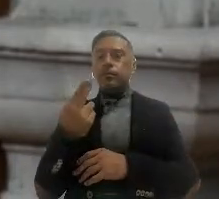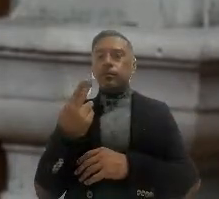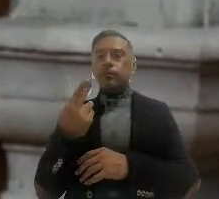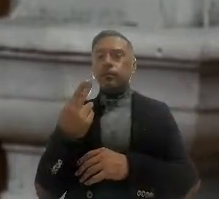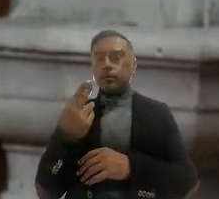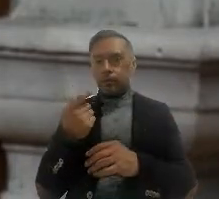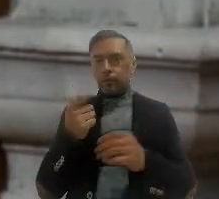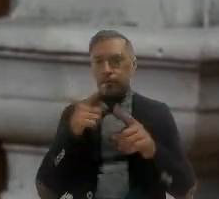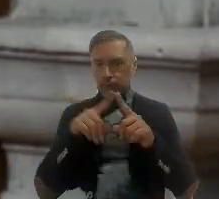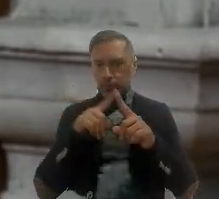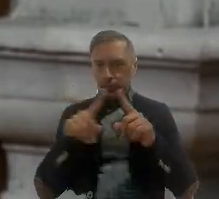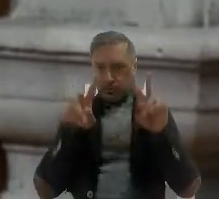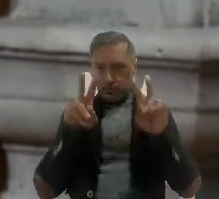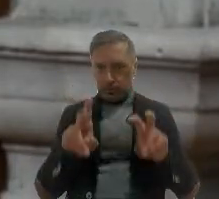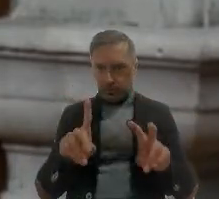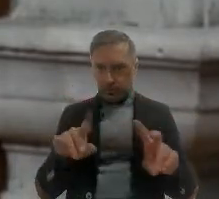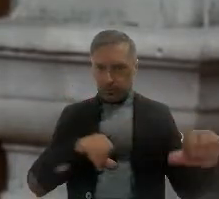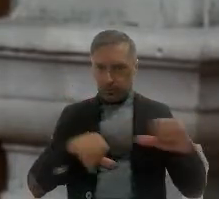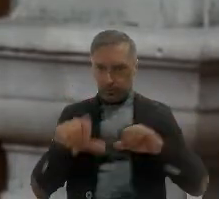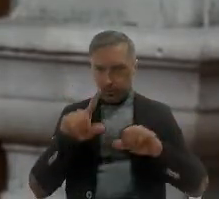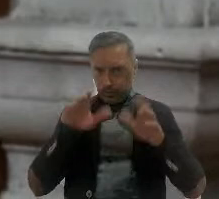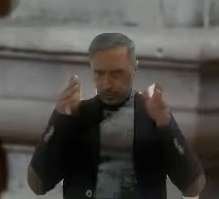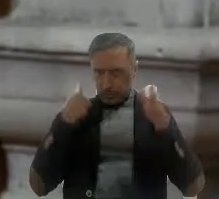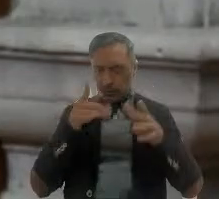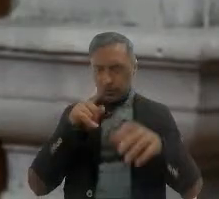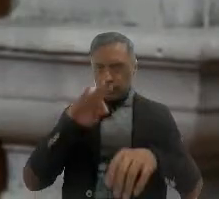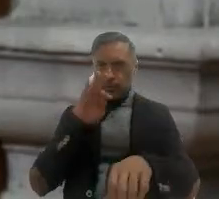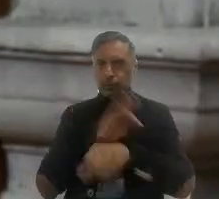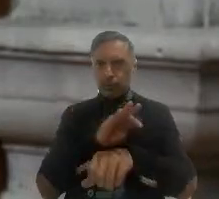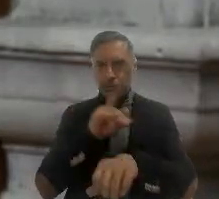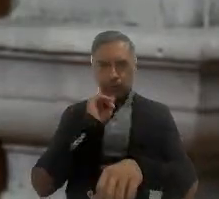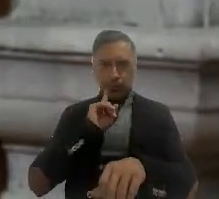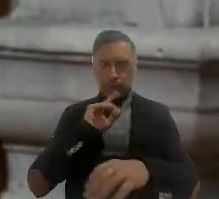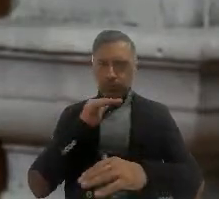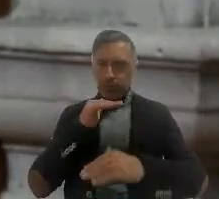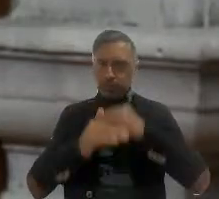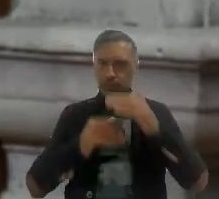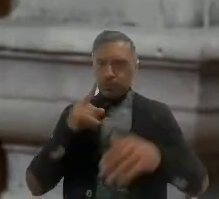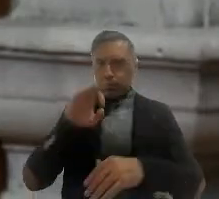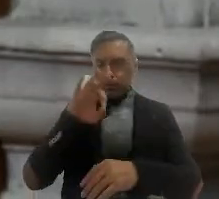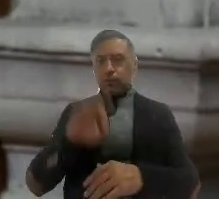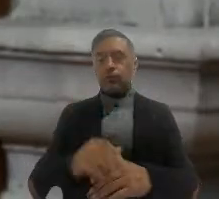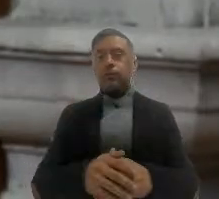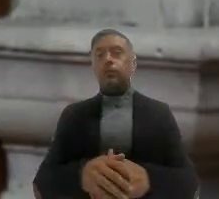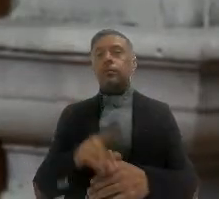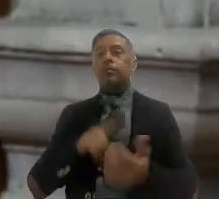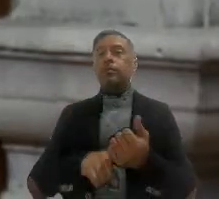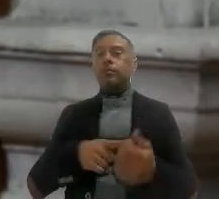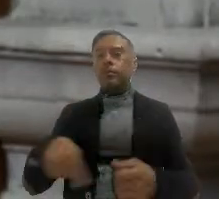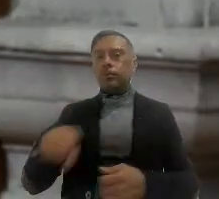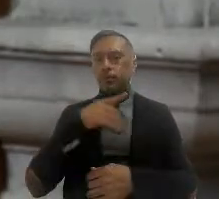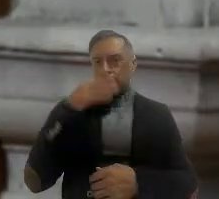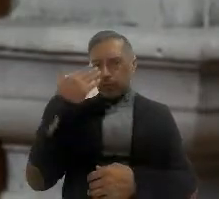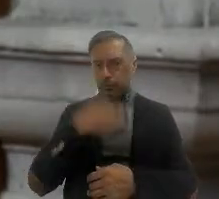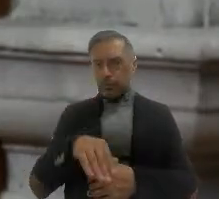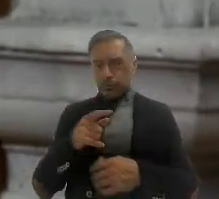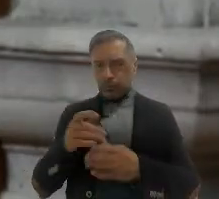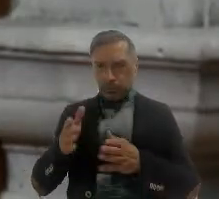actividades orientadas al desarrollo pleno de las mujeres. Sabemos que el camino por alcanzar la